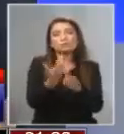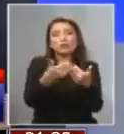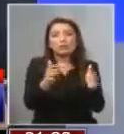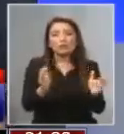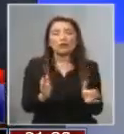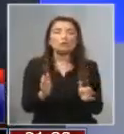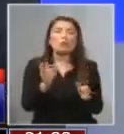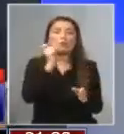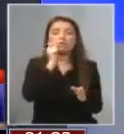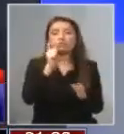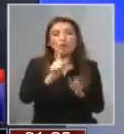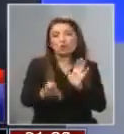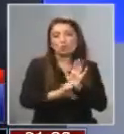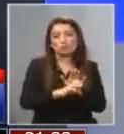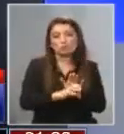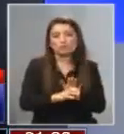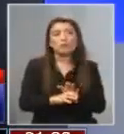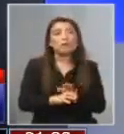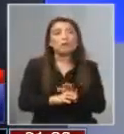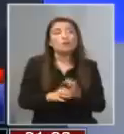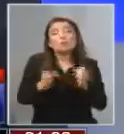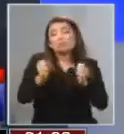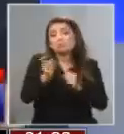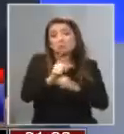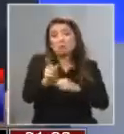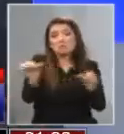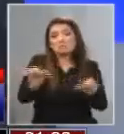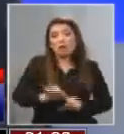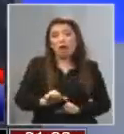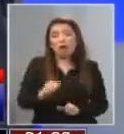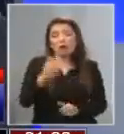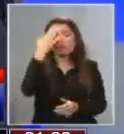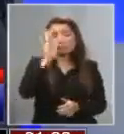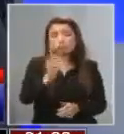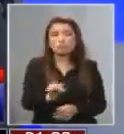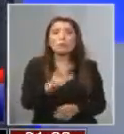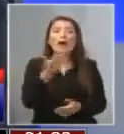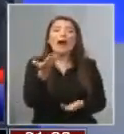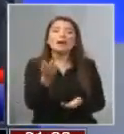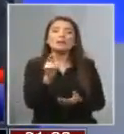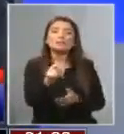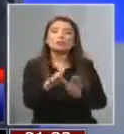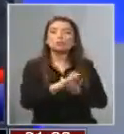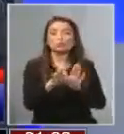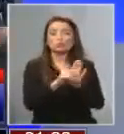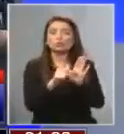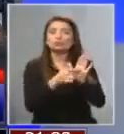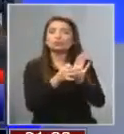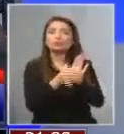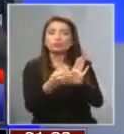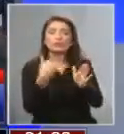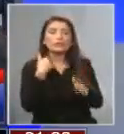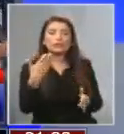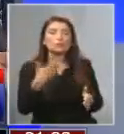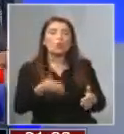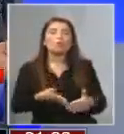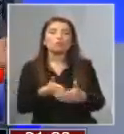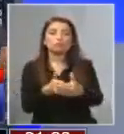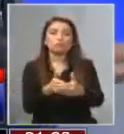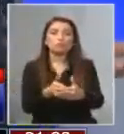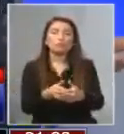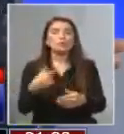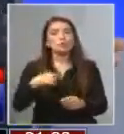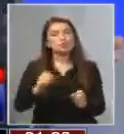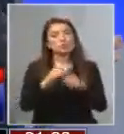decir, a cierto nivel no tiene nada de raro. Para eso está la Constitución, para neutralizar. Entonces a mí me sorprende que la